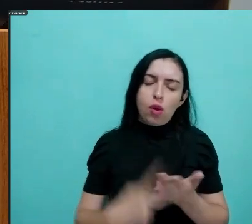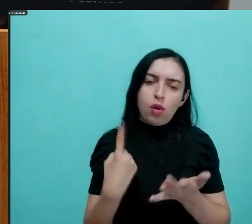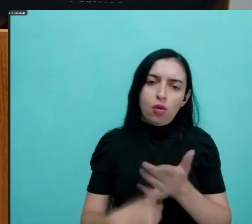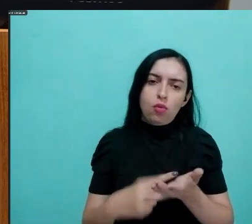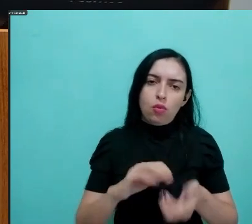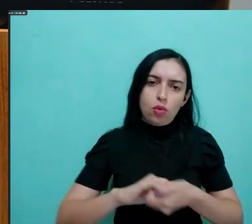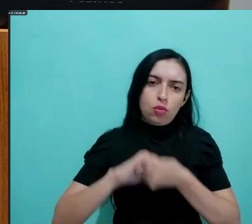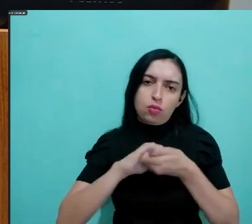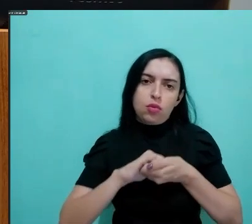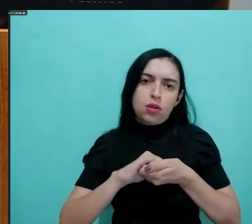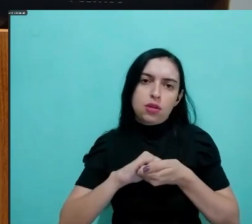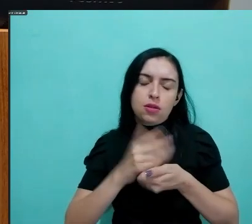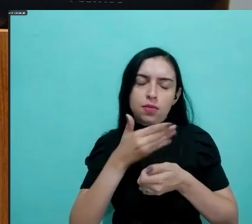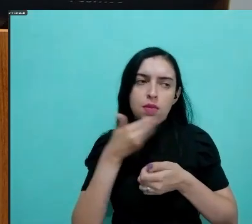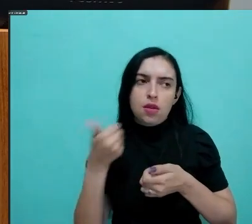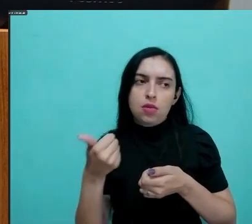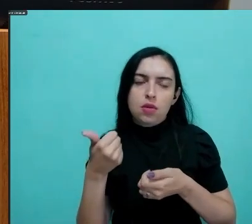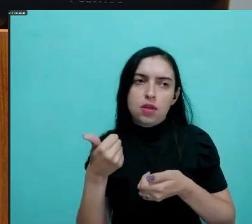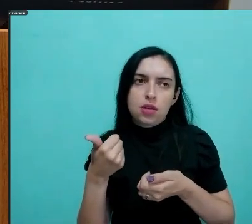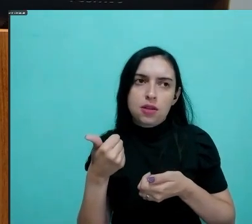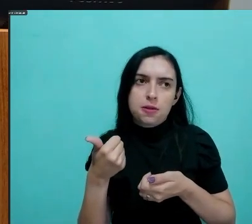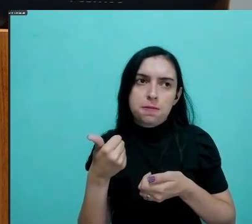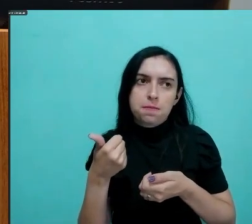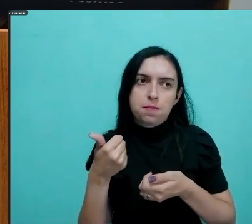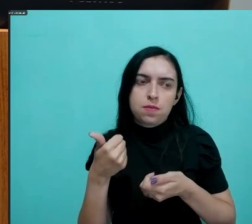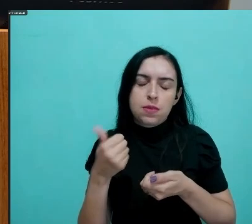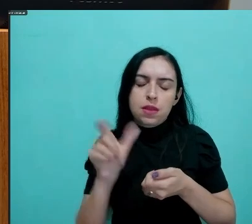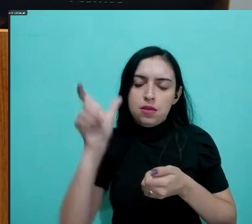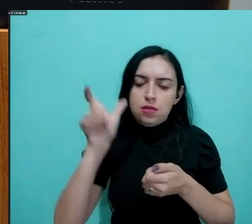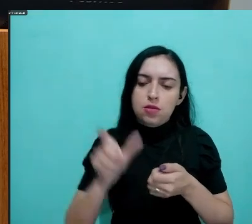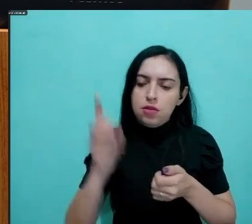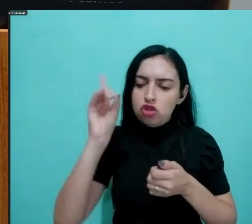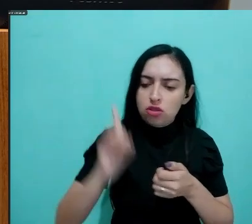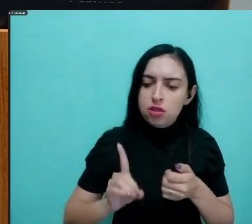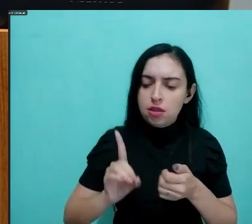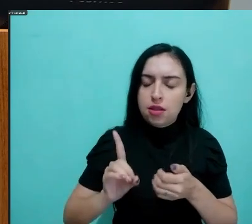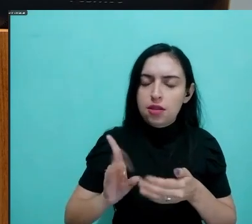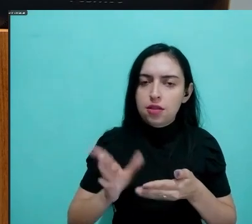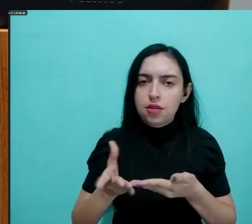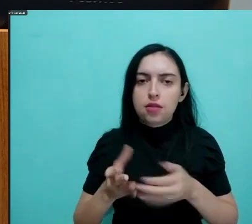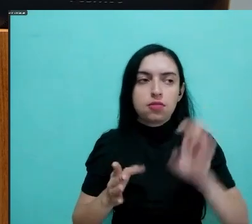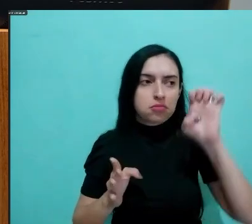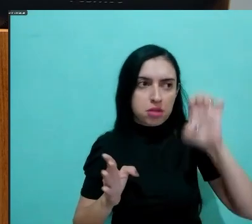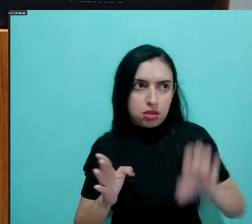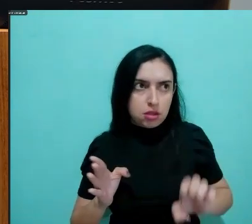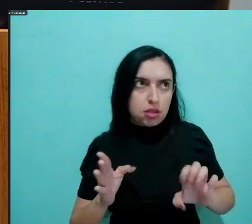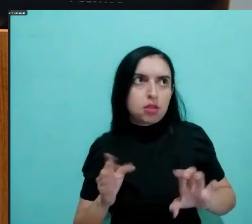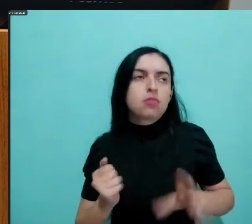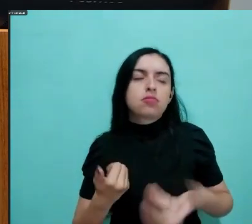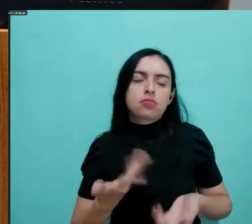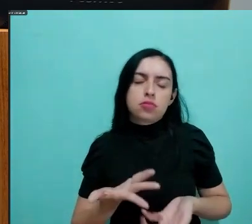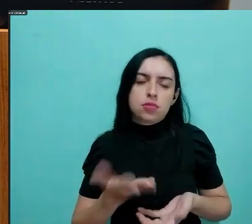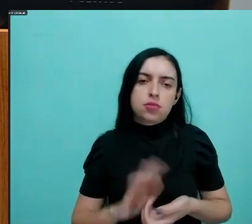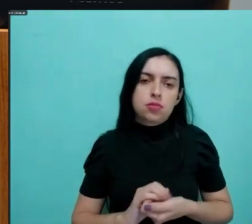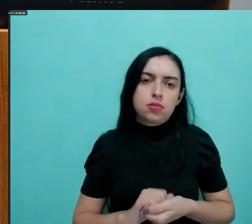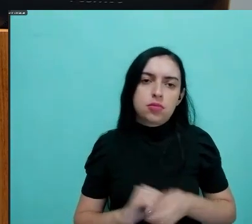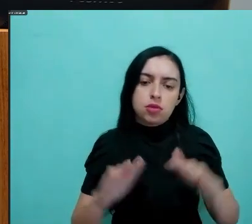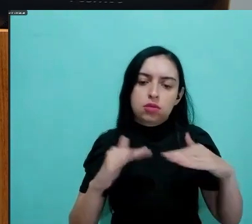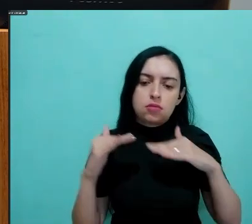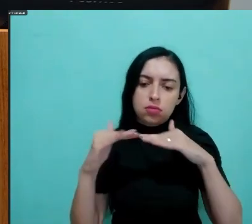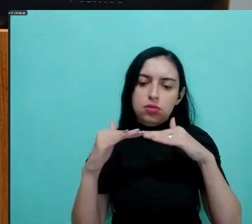la mayoría, la oposición, la derecha, la extrema derecha, la izquierda, la extrema izquierda y el